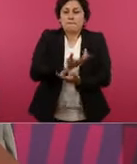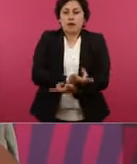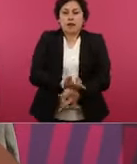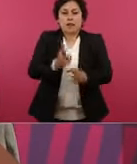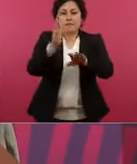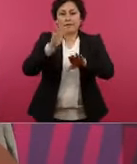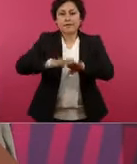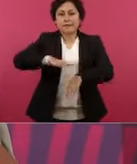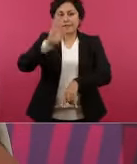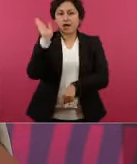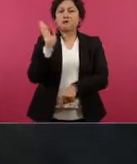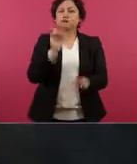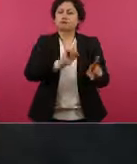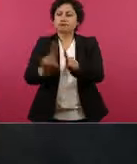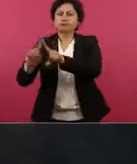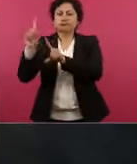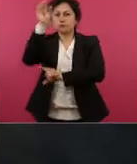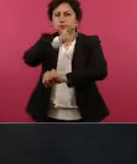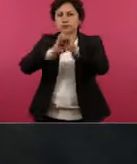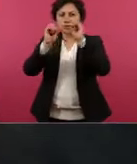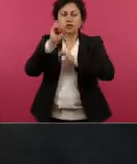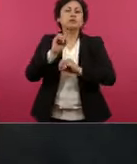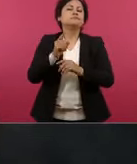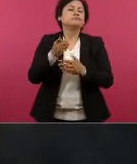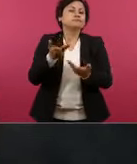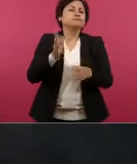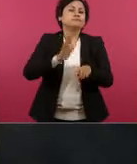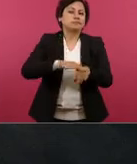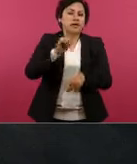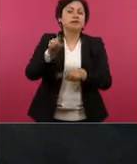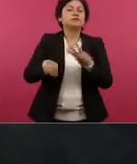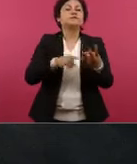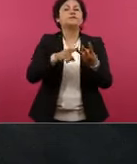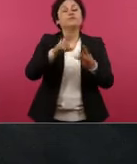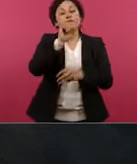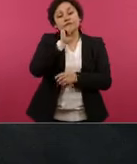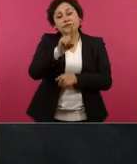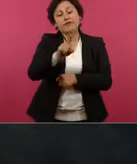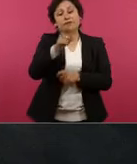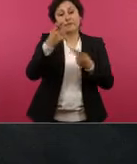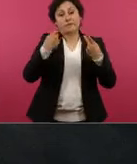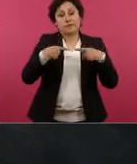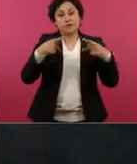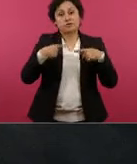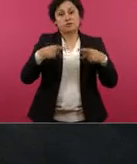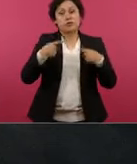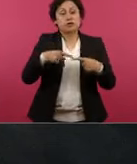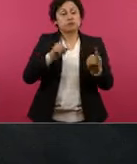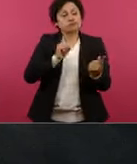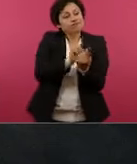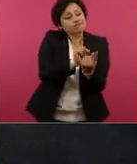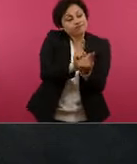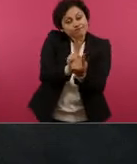hay más pluralidad, hay más cercanía a la gente, son más